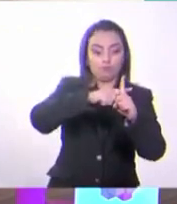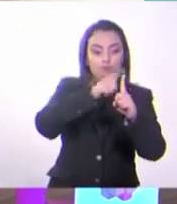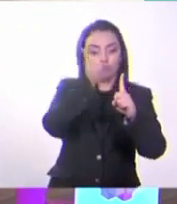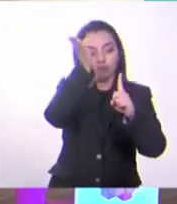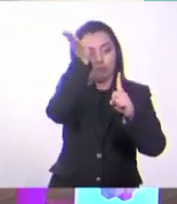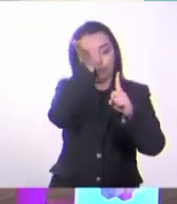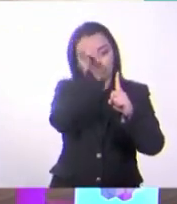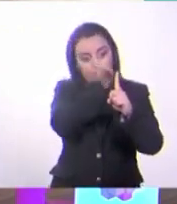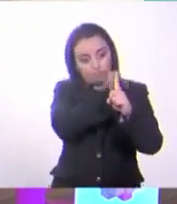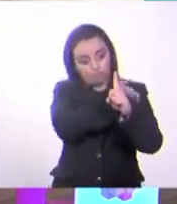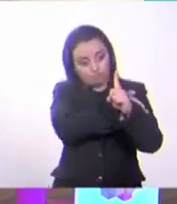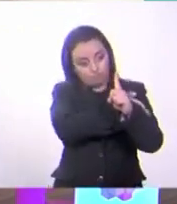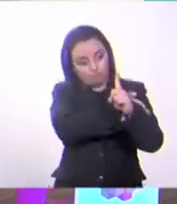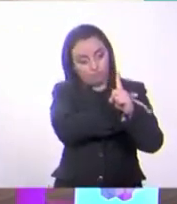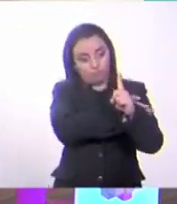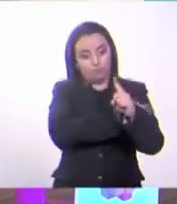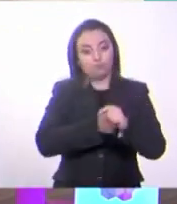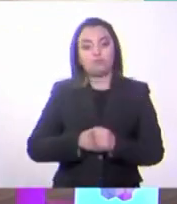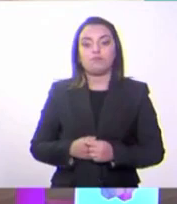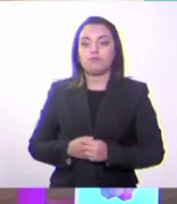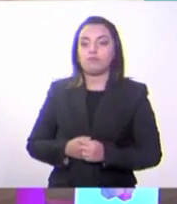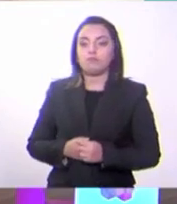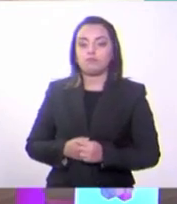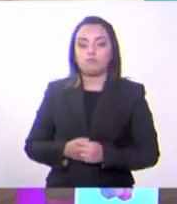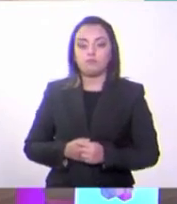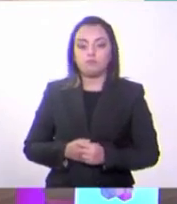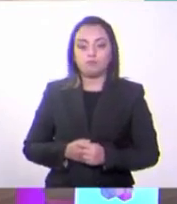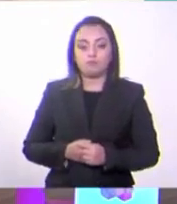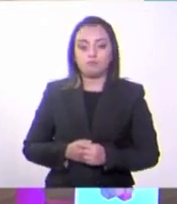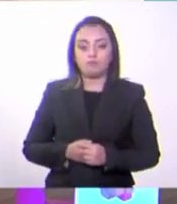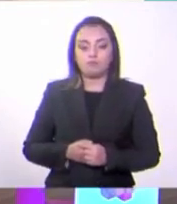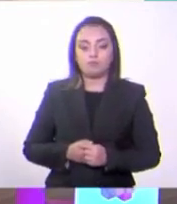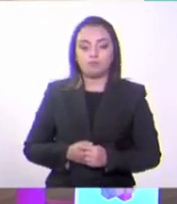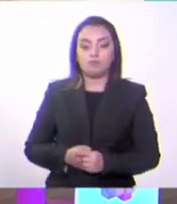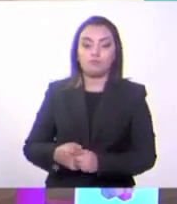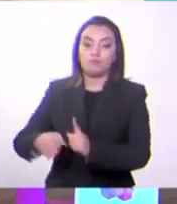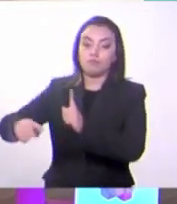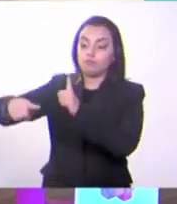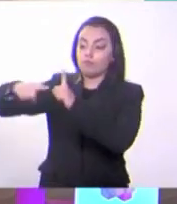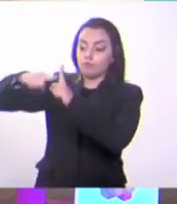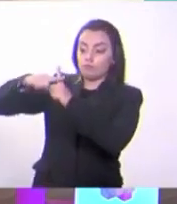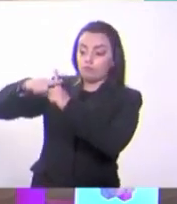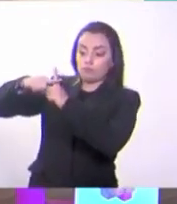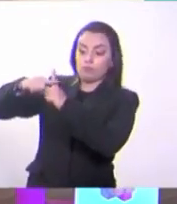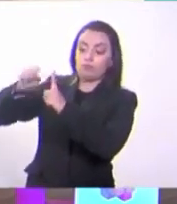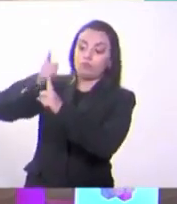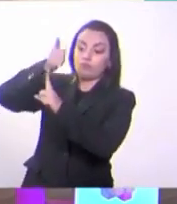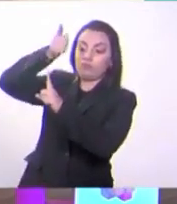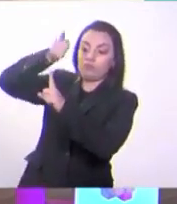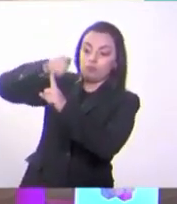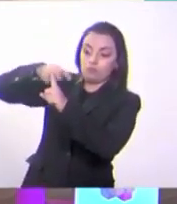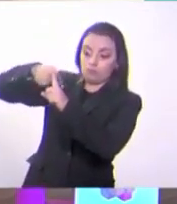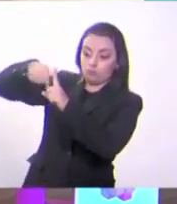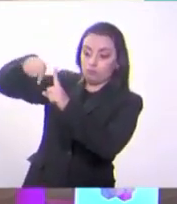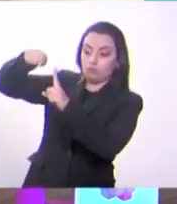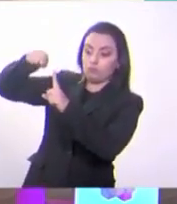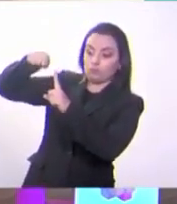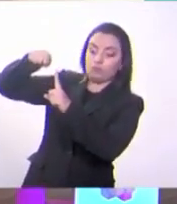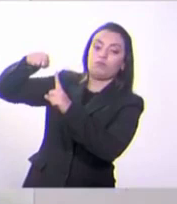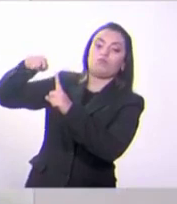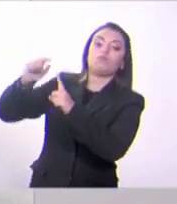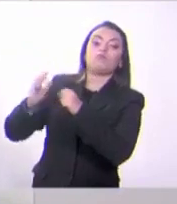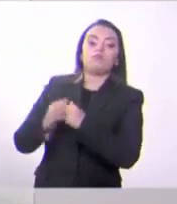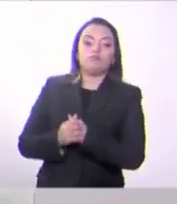logran verlo. La idea está. Ya sabemos cómo trazar estas gráficas, así que no lo vamos a hacer. Son de las más